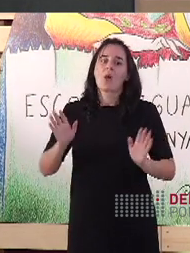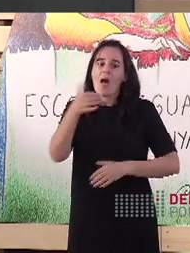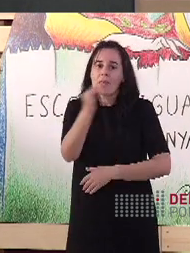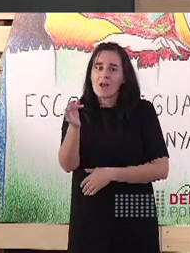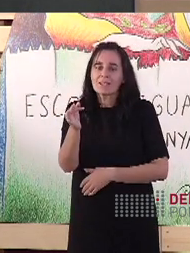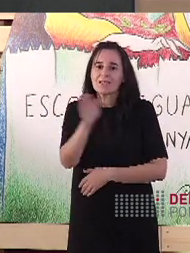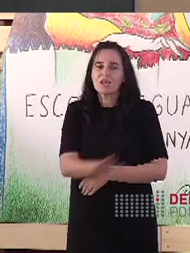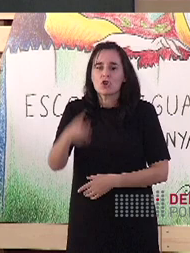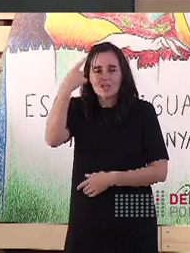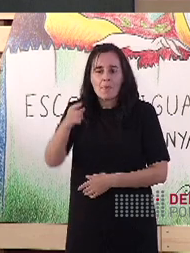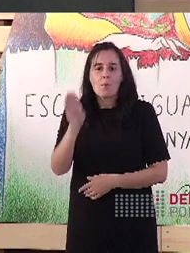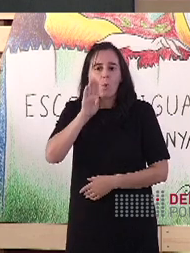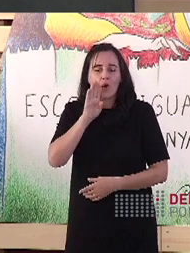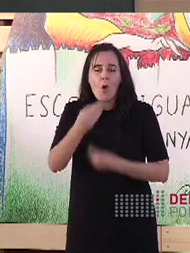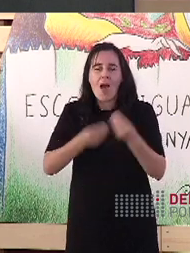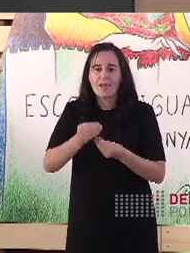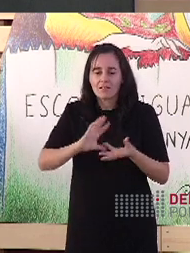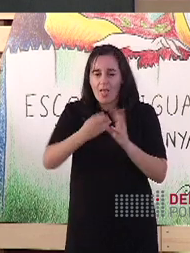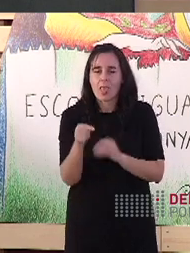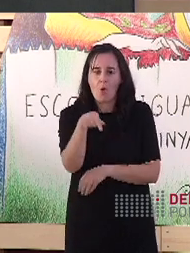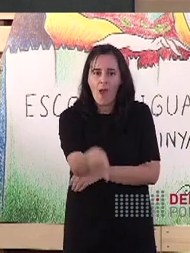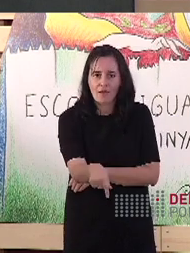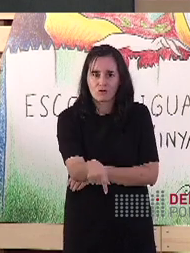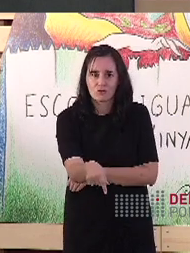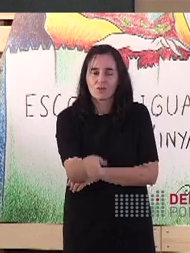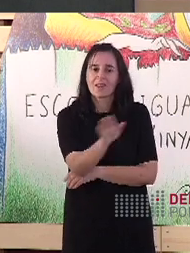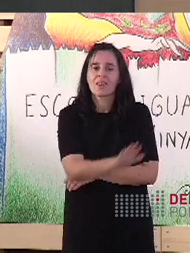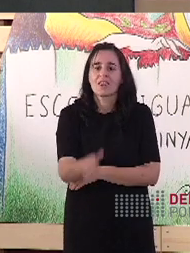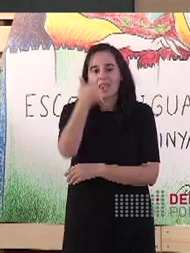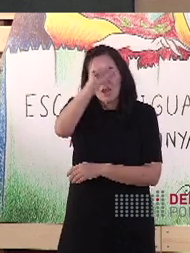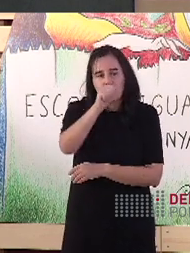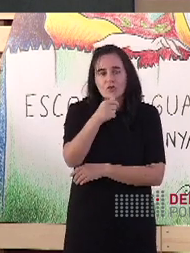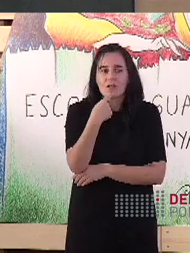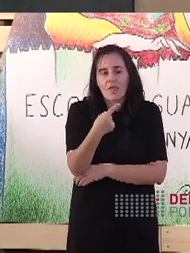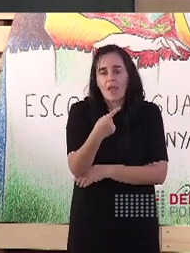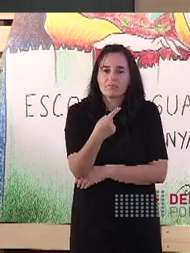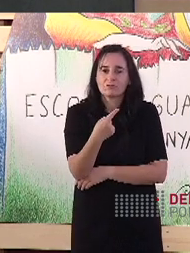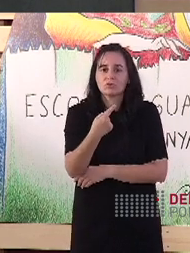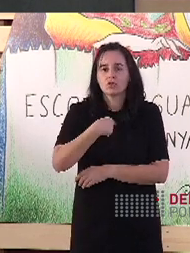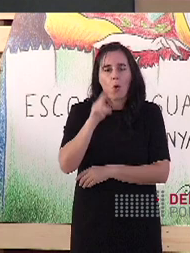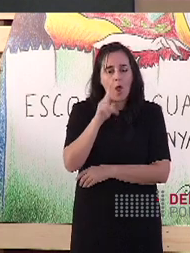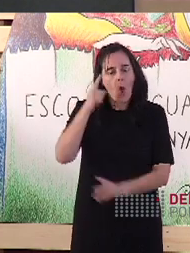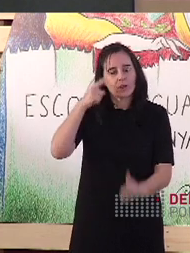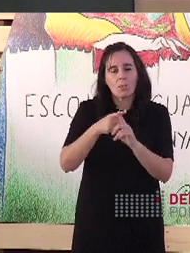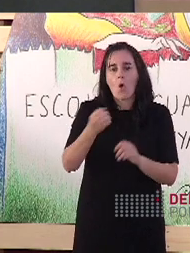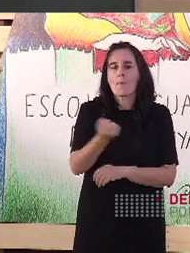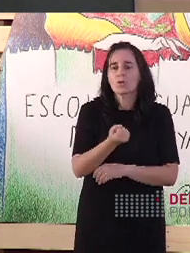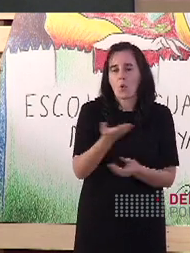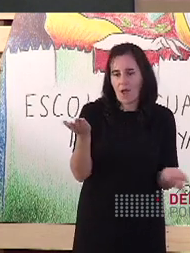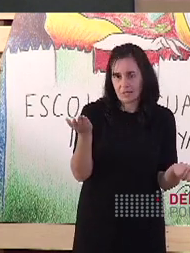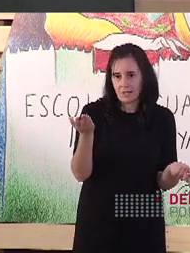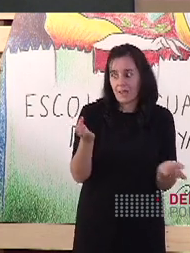ellos. Cuando les preguntan por qué empiezan a ver porno, los niños contestan que ven el porno para masturbarse. Las